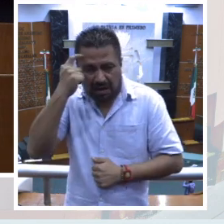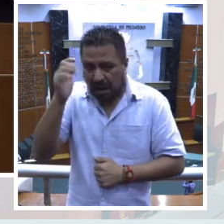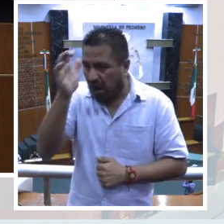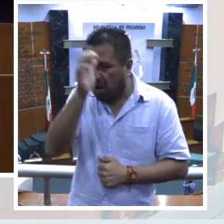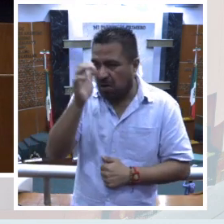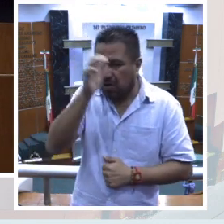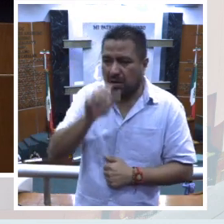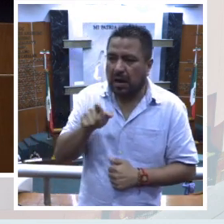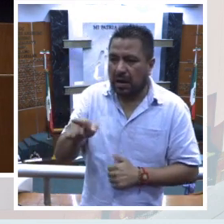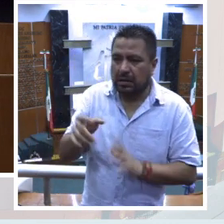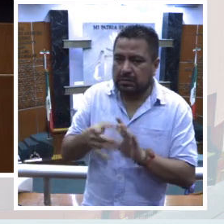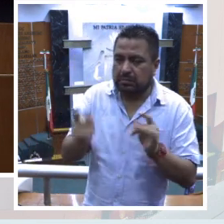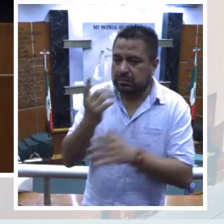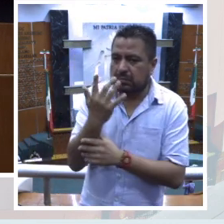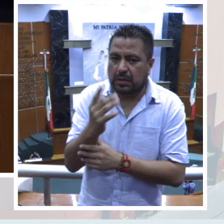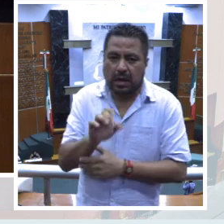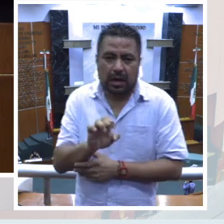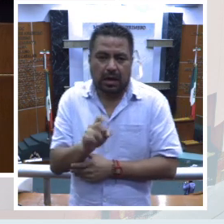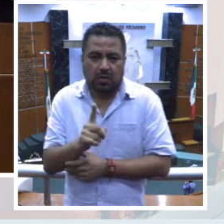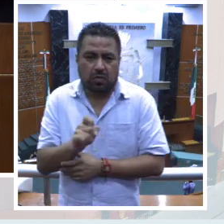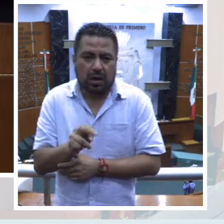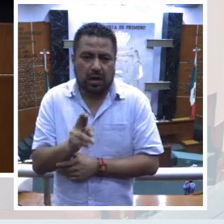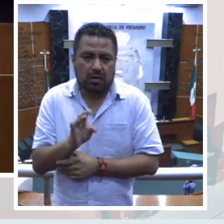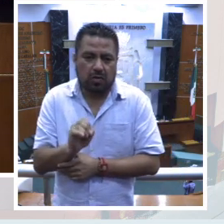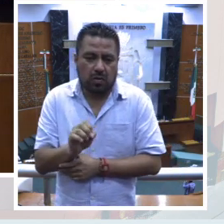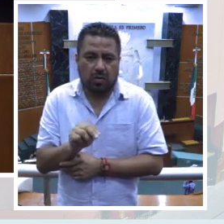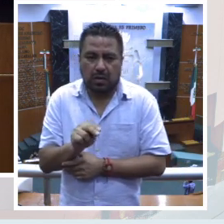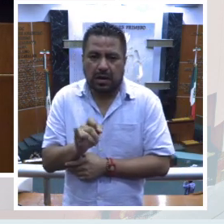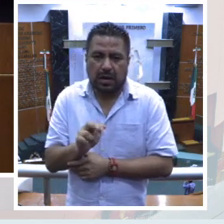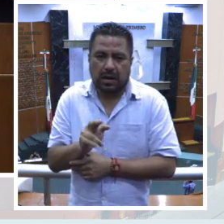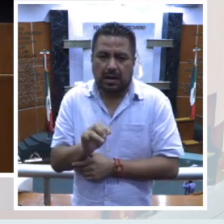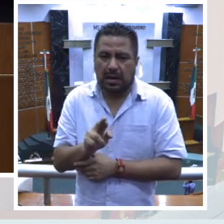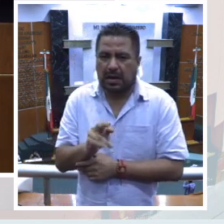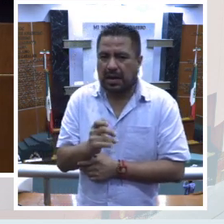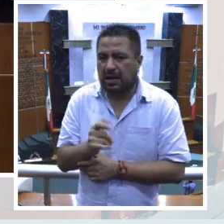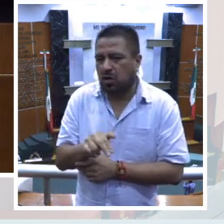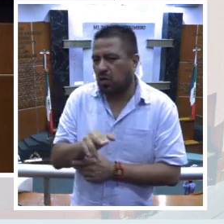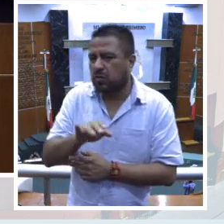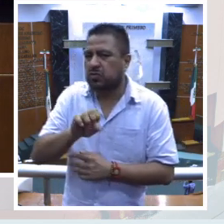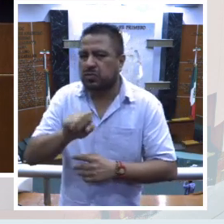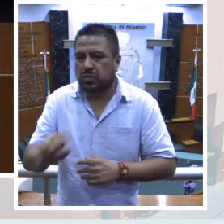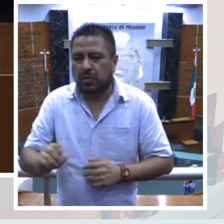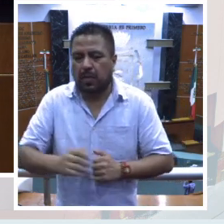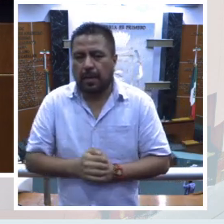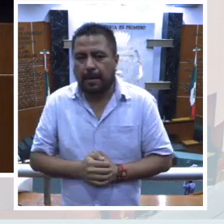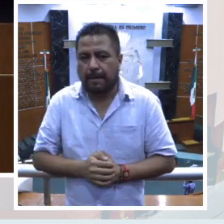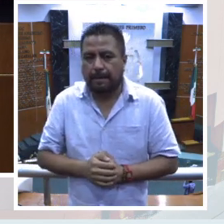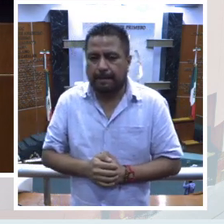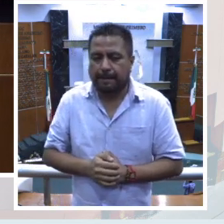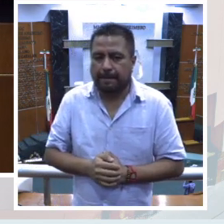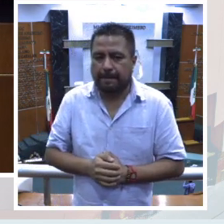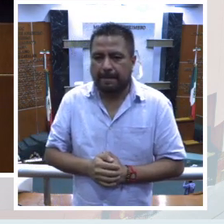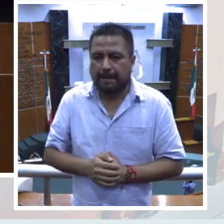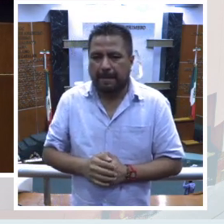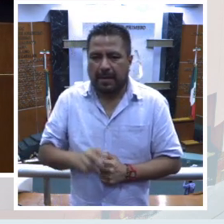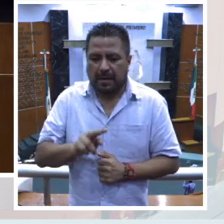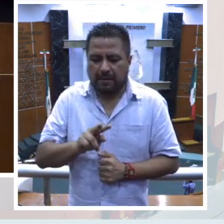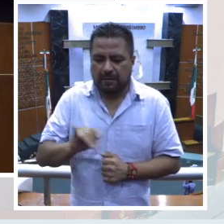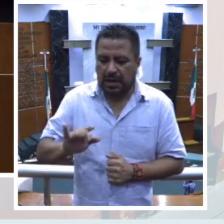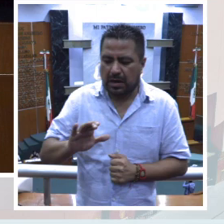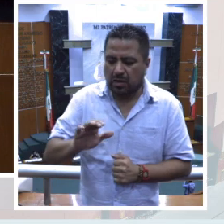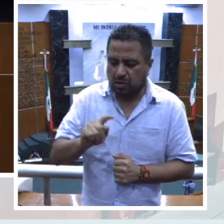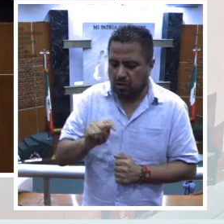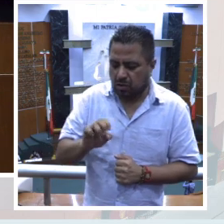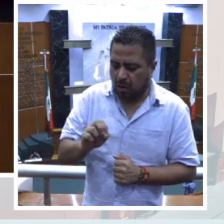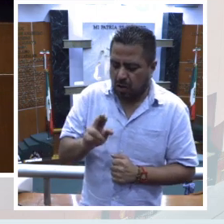Eduardo Neri Reynoso en su célebre discurso ante el atropello de Victoriano Huerta